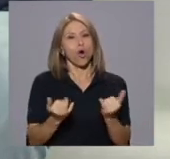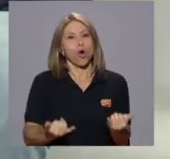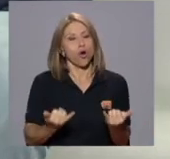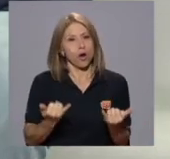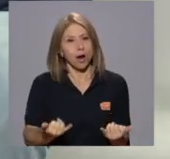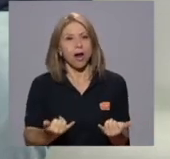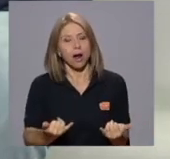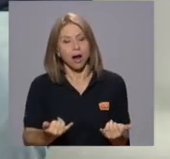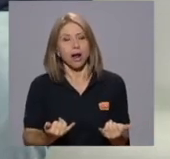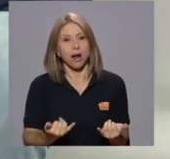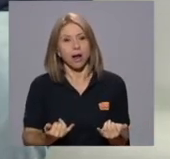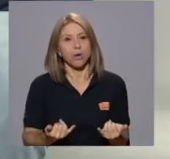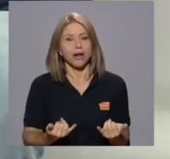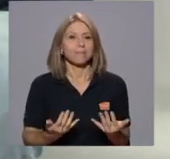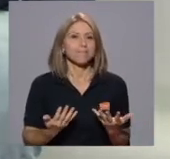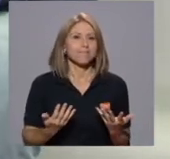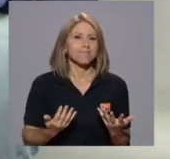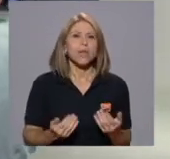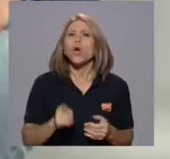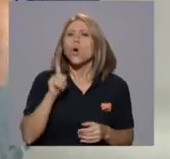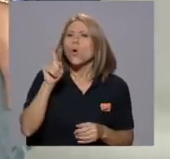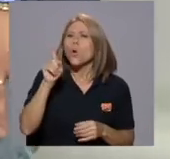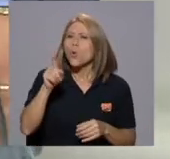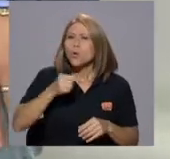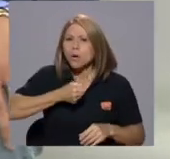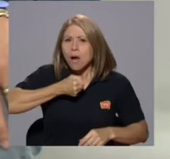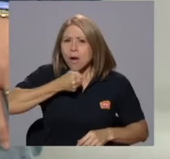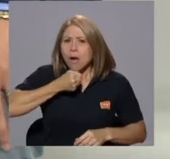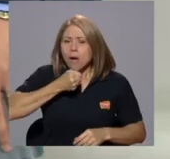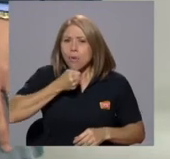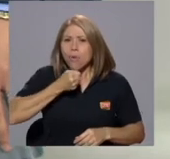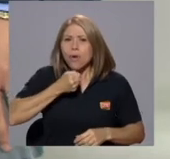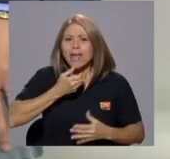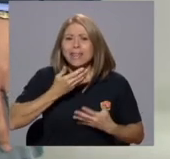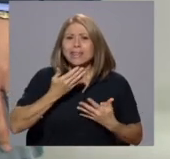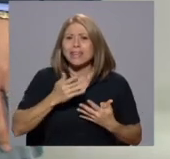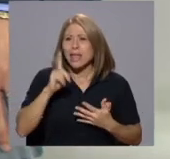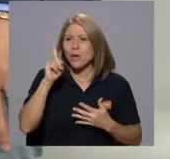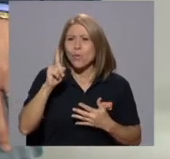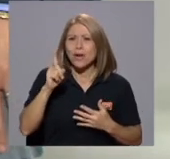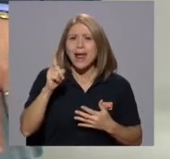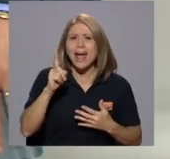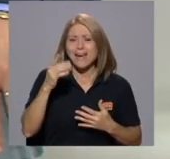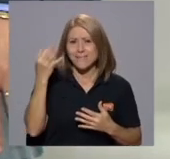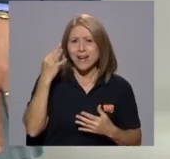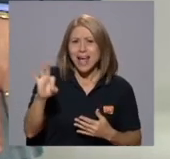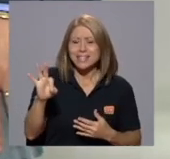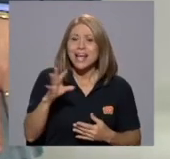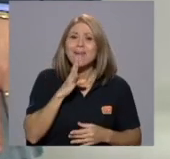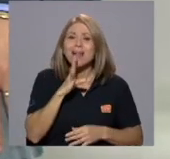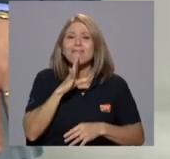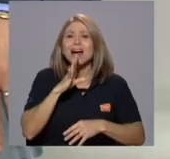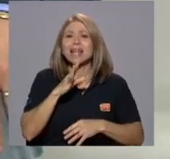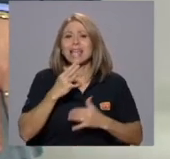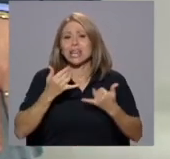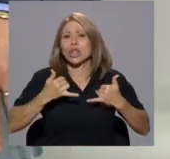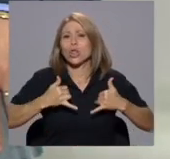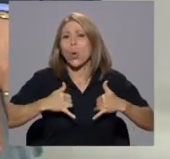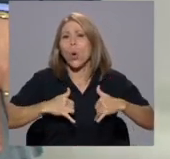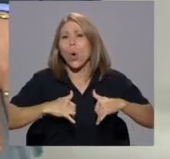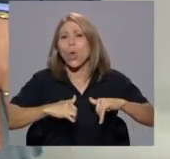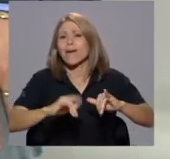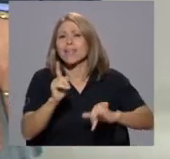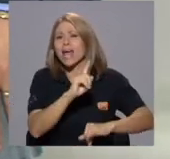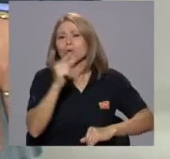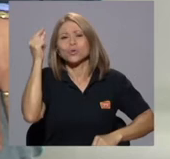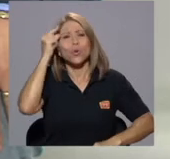ya en alguien, un corresponsal de la France Presse hablaba de una que no era todavía una dictadura al estilo, era